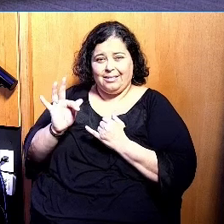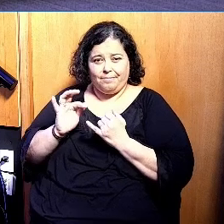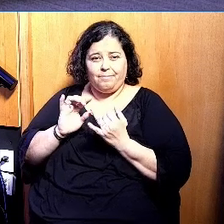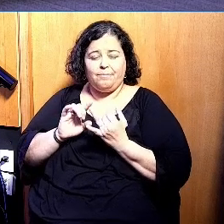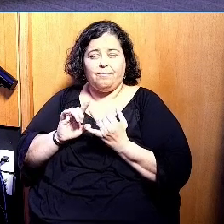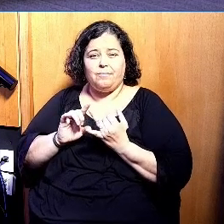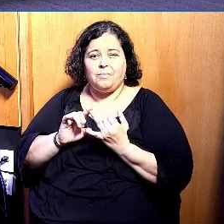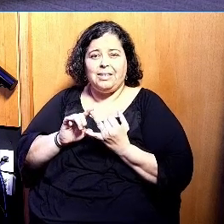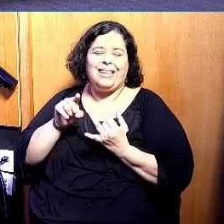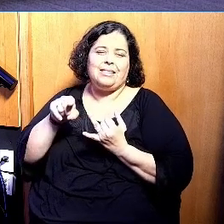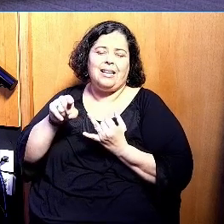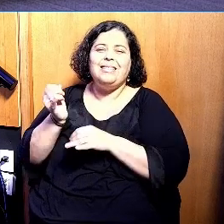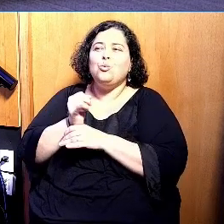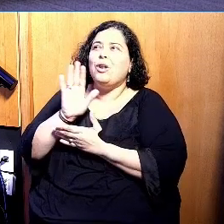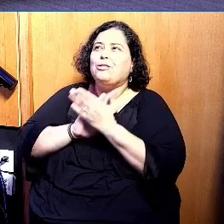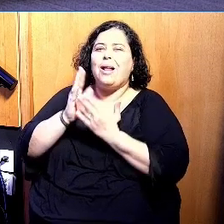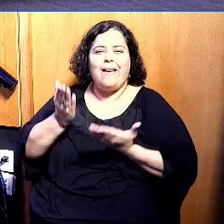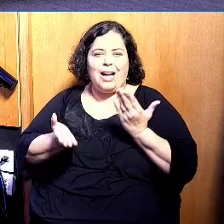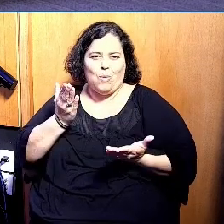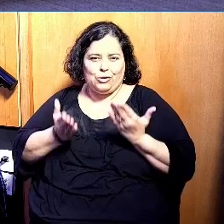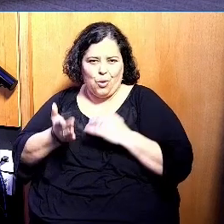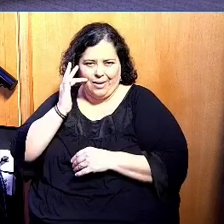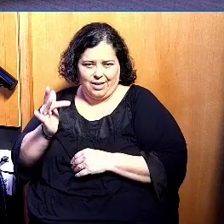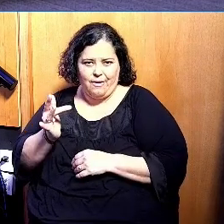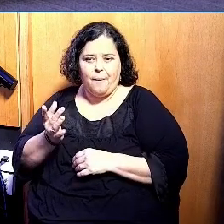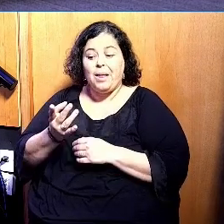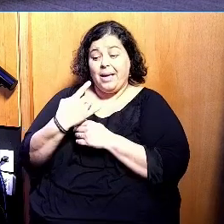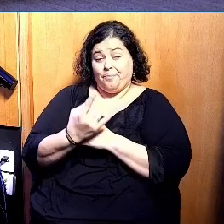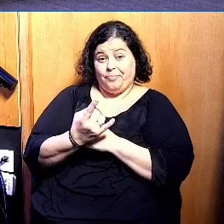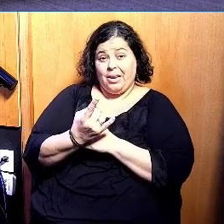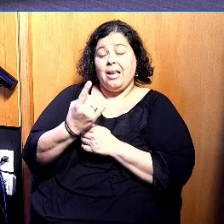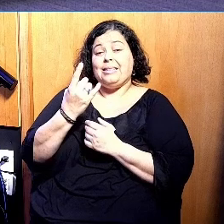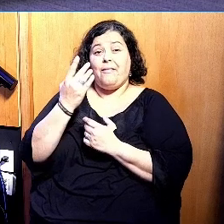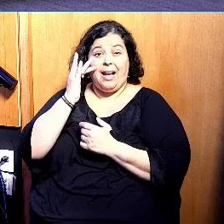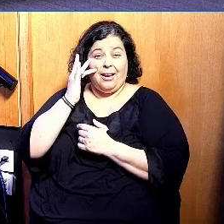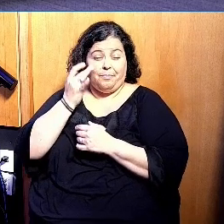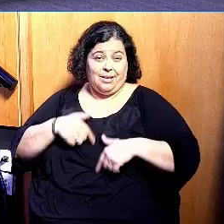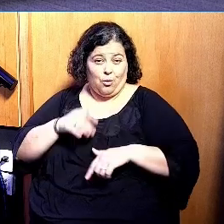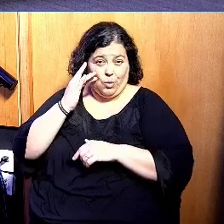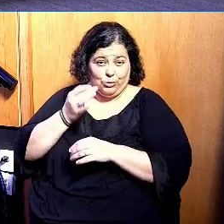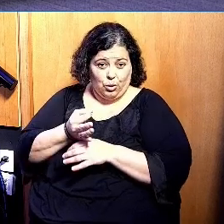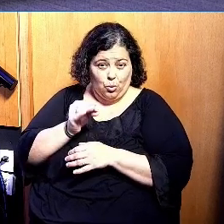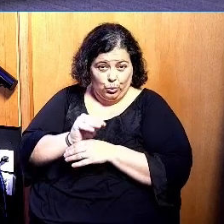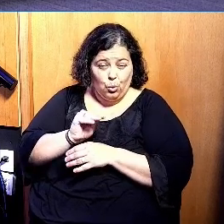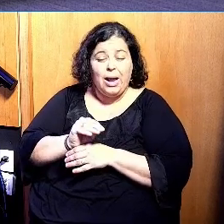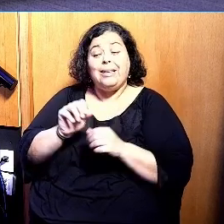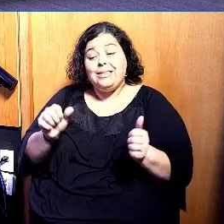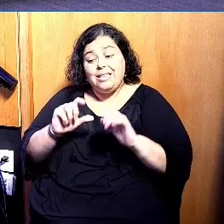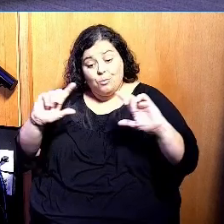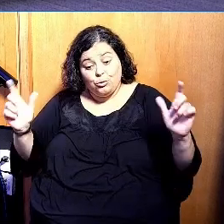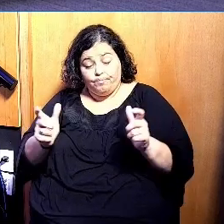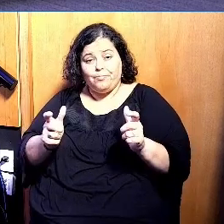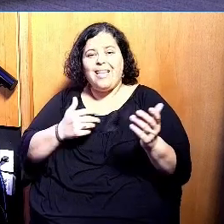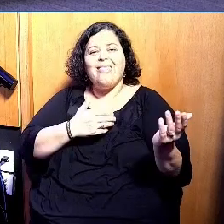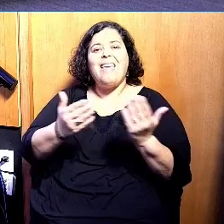de Evaluación Educativa, el Ministerio de Educación y Cultura y CEIBAL. Generamos una mesa de diálogo con